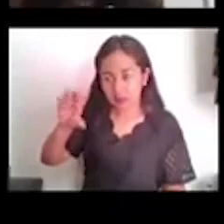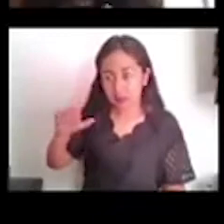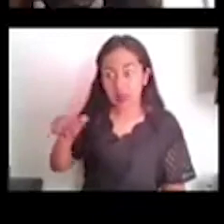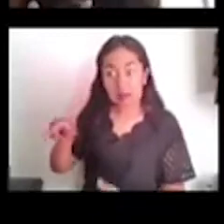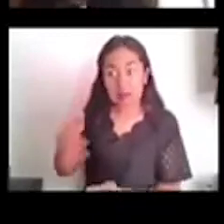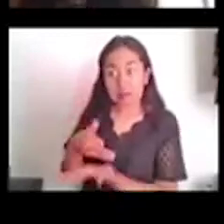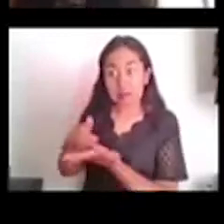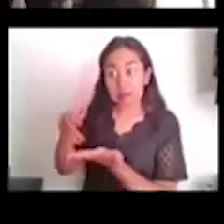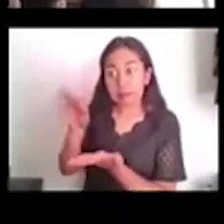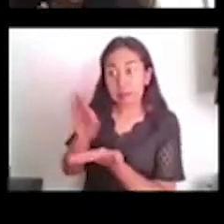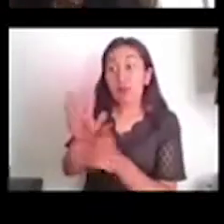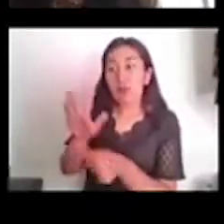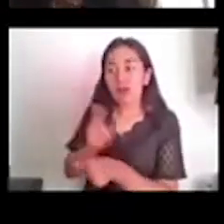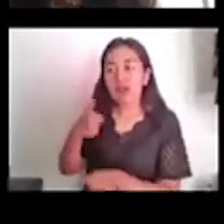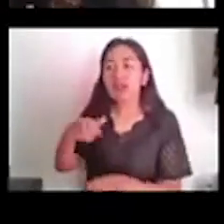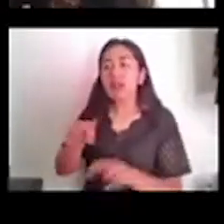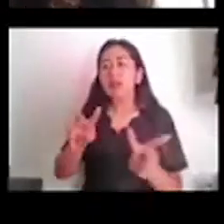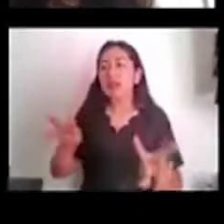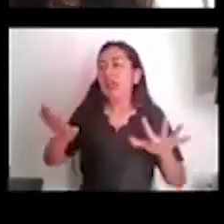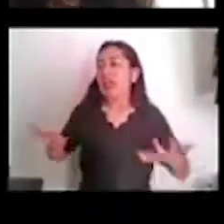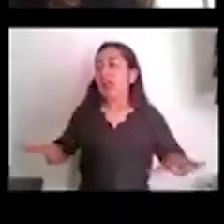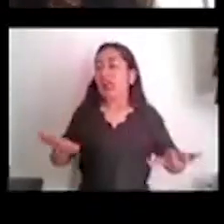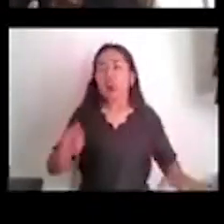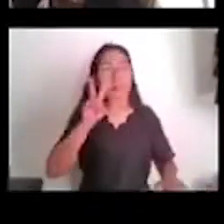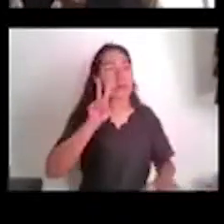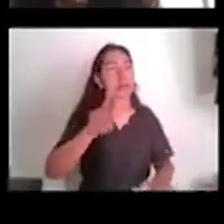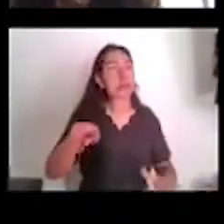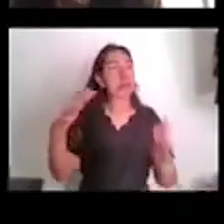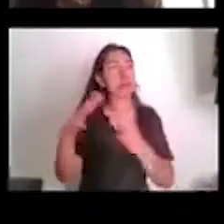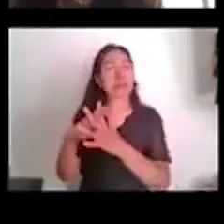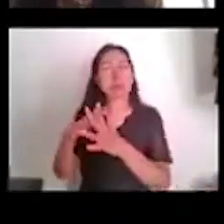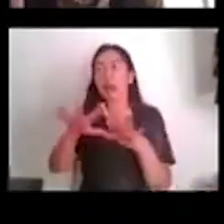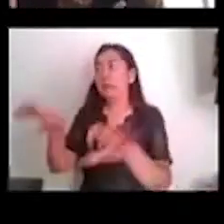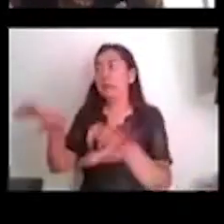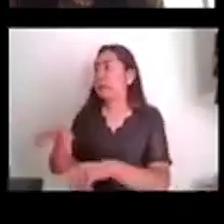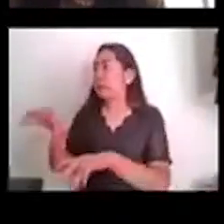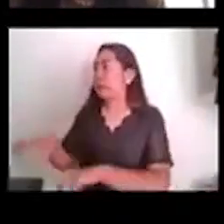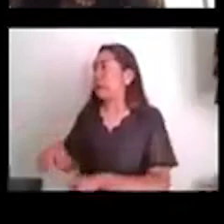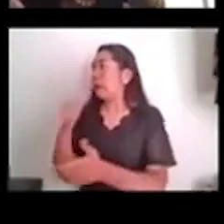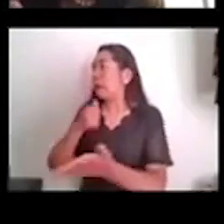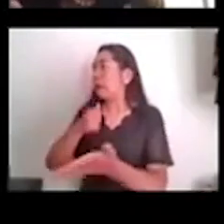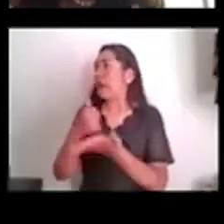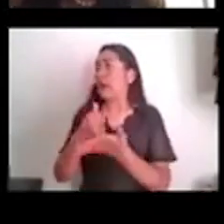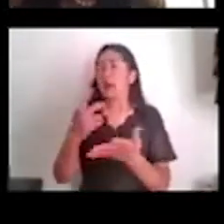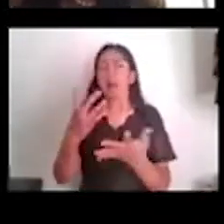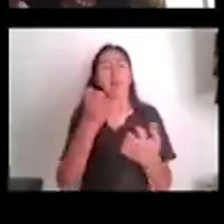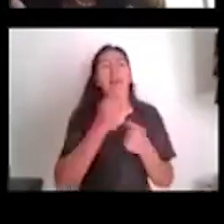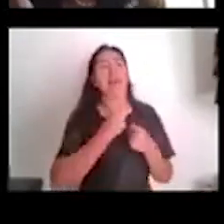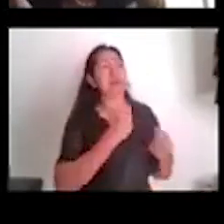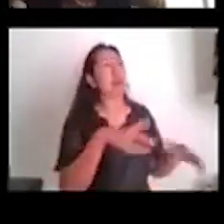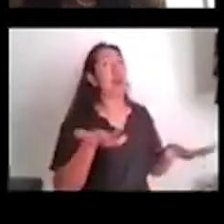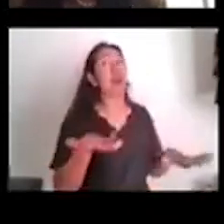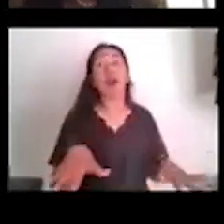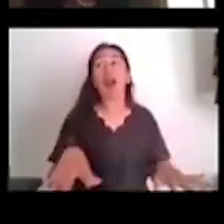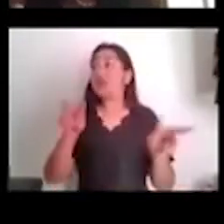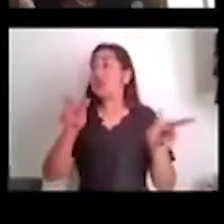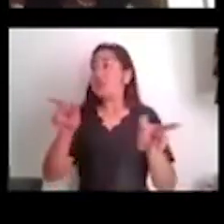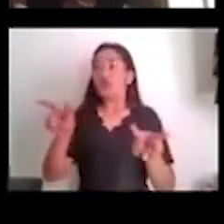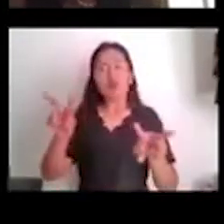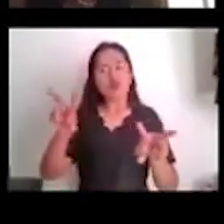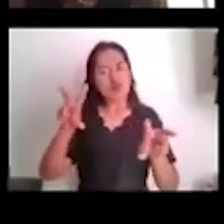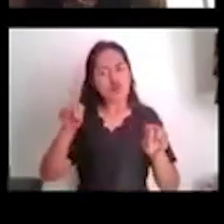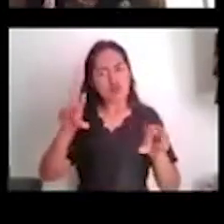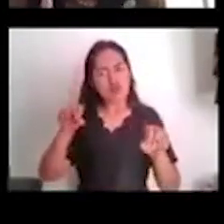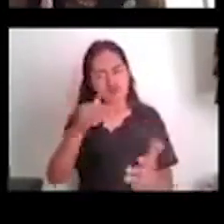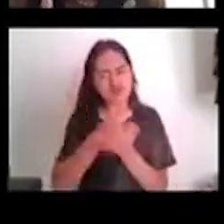sino ellas también participan en la guerra porque es lo suyo, digamos, están defendiendo su patria chica,